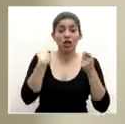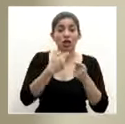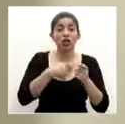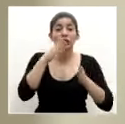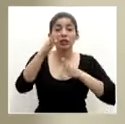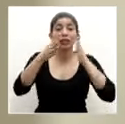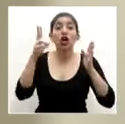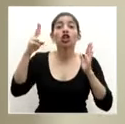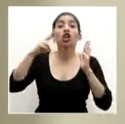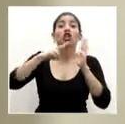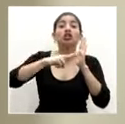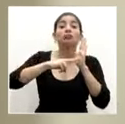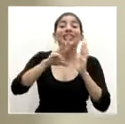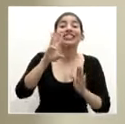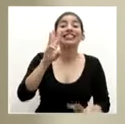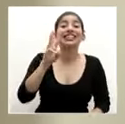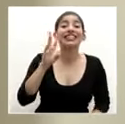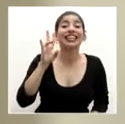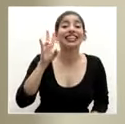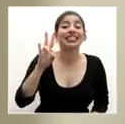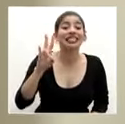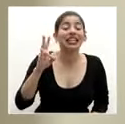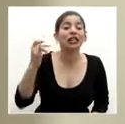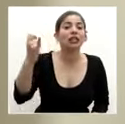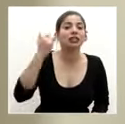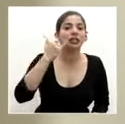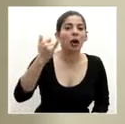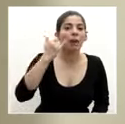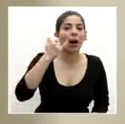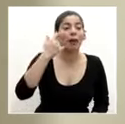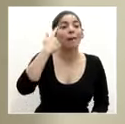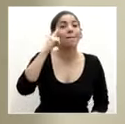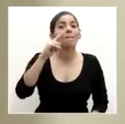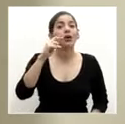atender 2.067 llamados de este tipo,